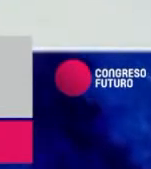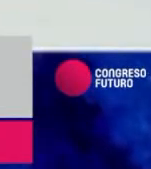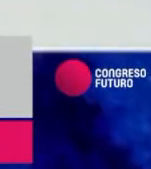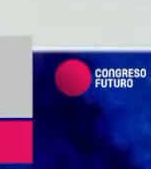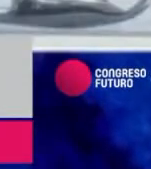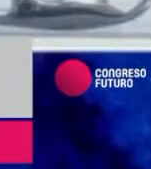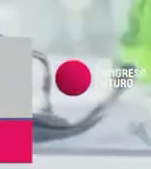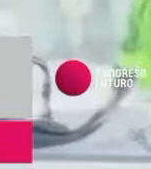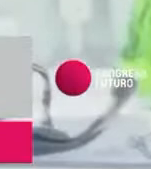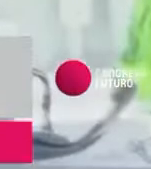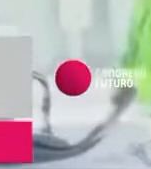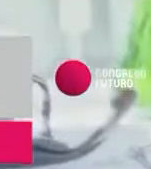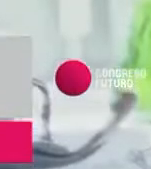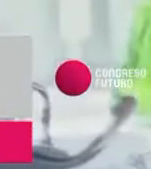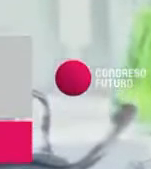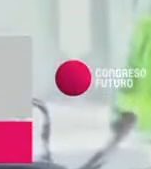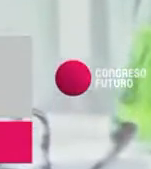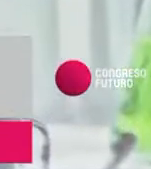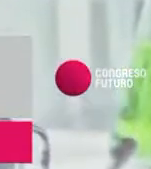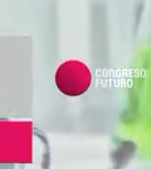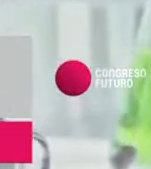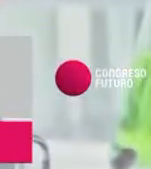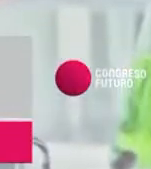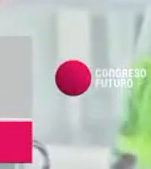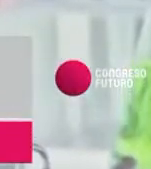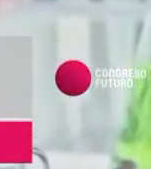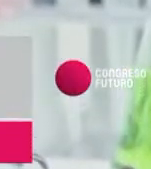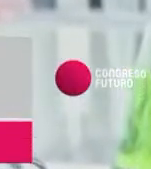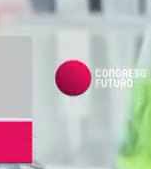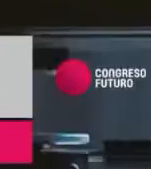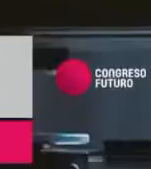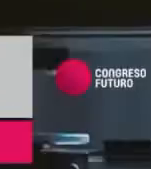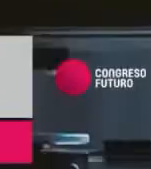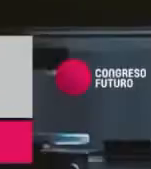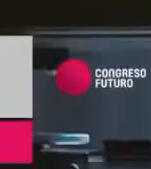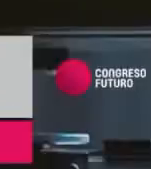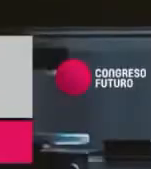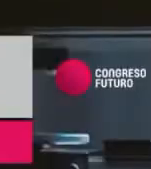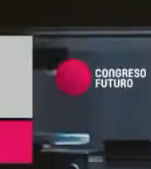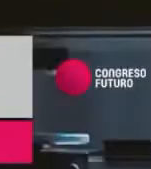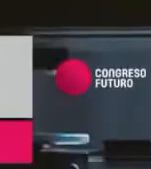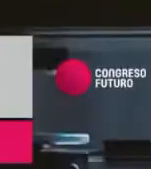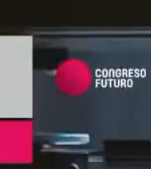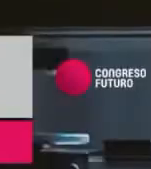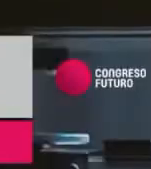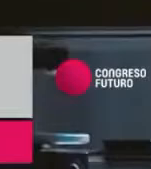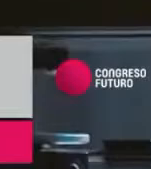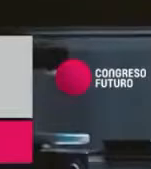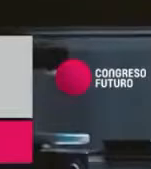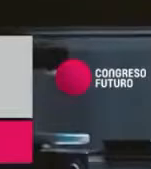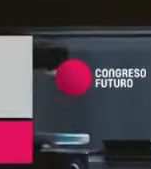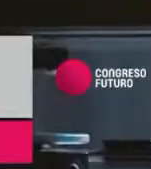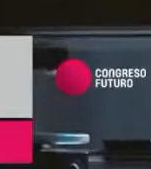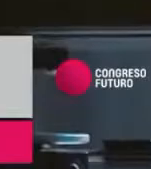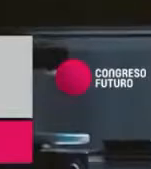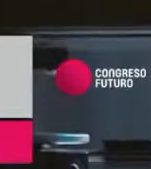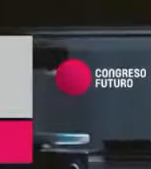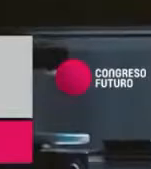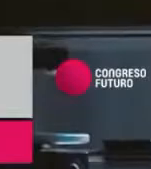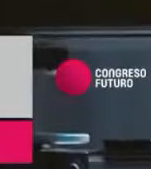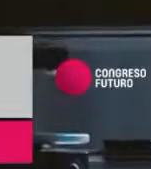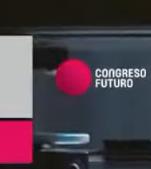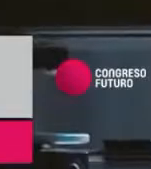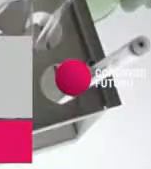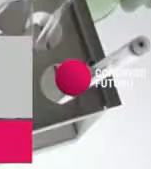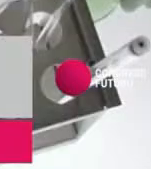e institutos milenios. Tras la convocatoria para impulsar estos institutos milenios en ciencias naturales y exactas, tres fueron